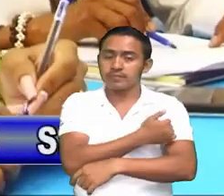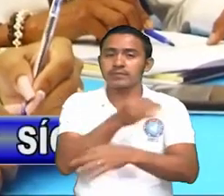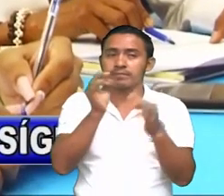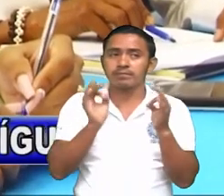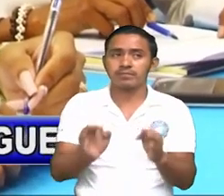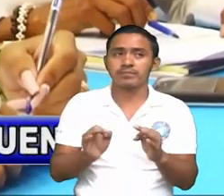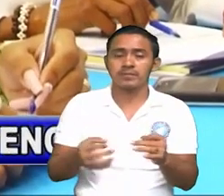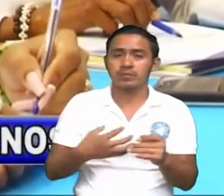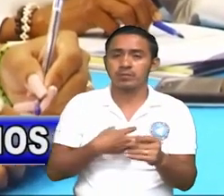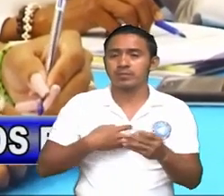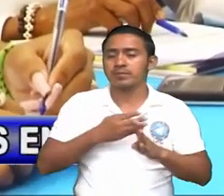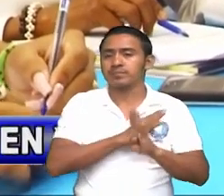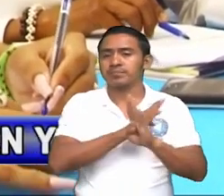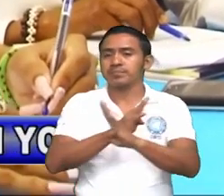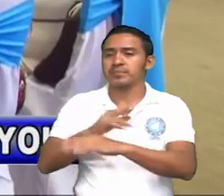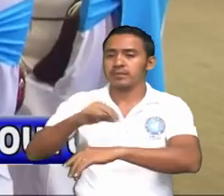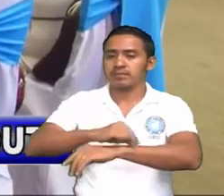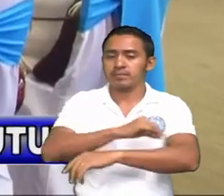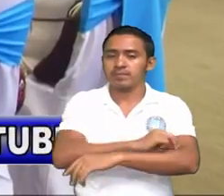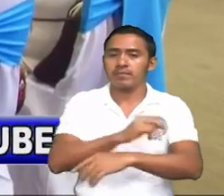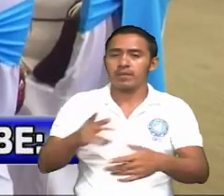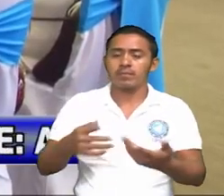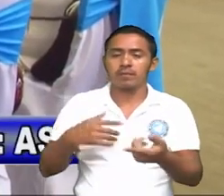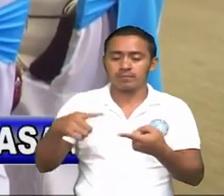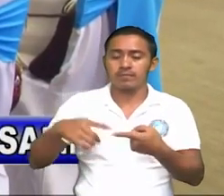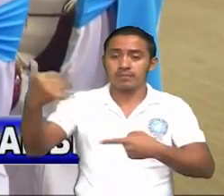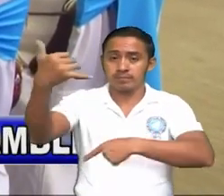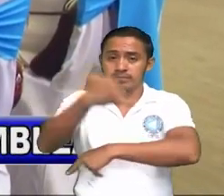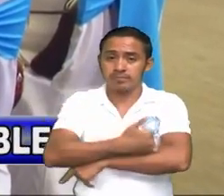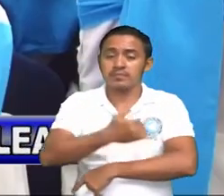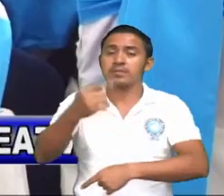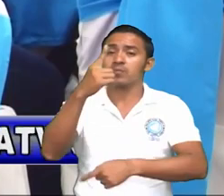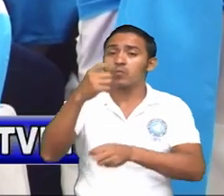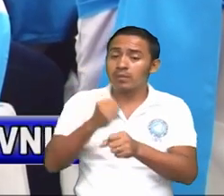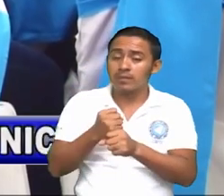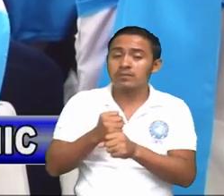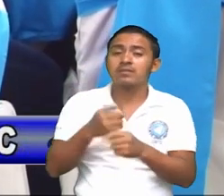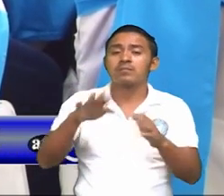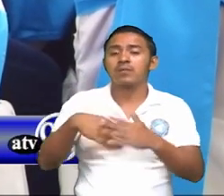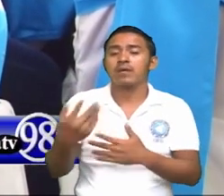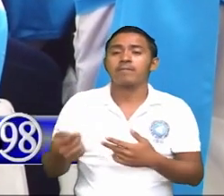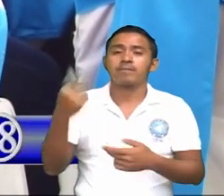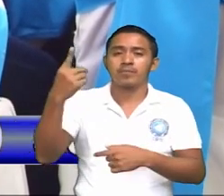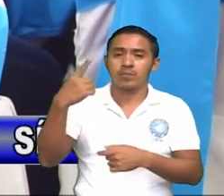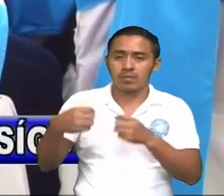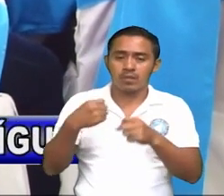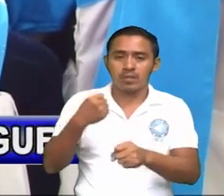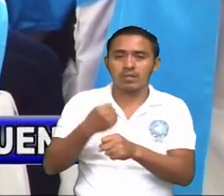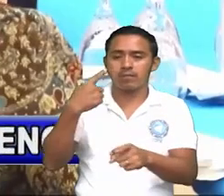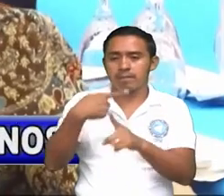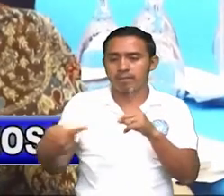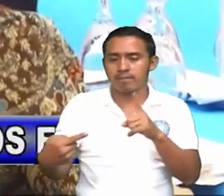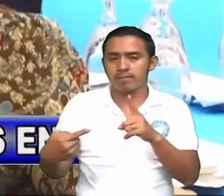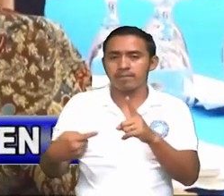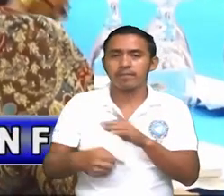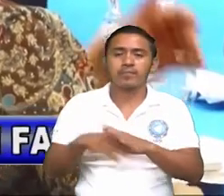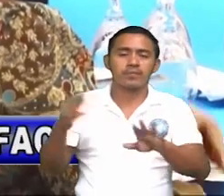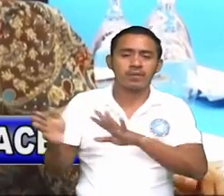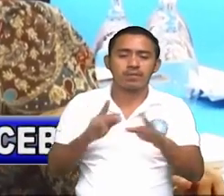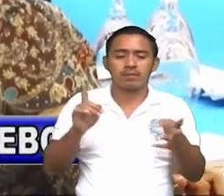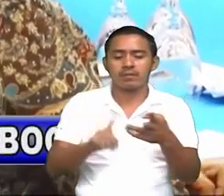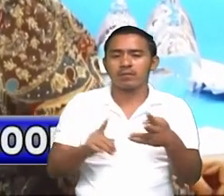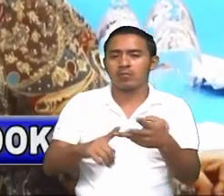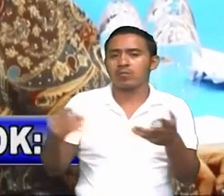a prevenir el sarampión, que consiste en vacunar al año de vida y se refuerza al año y medio de edad. Luego se